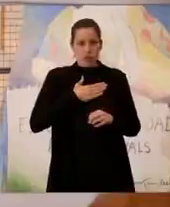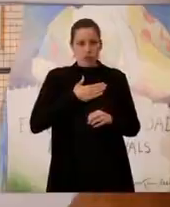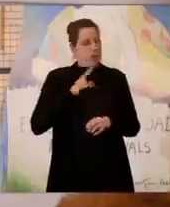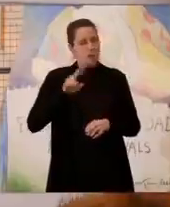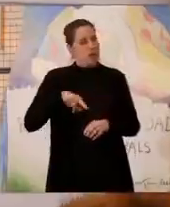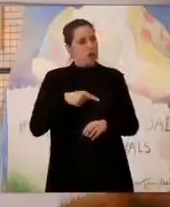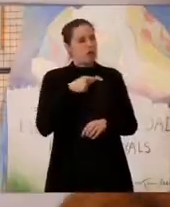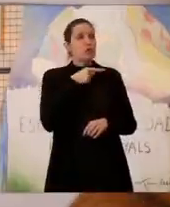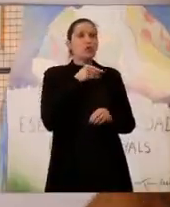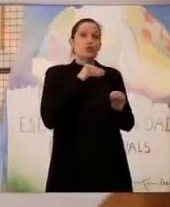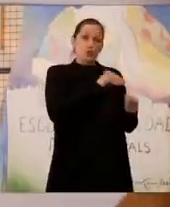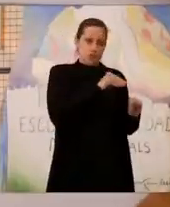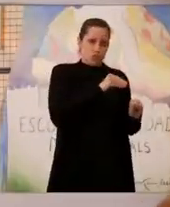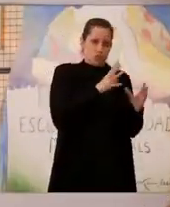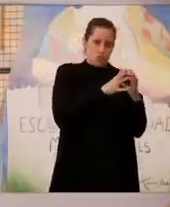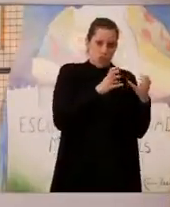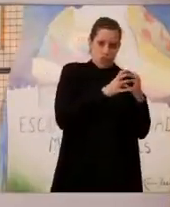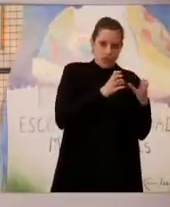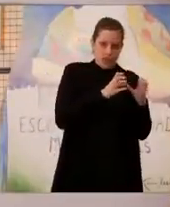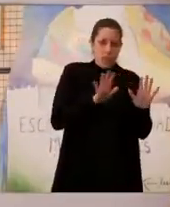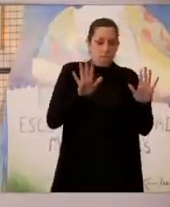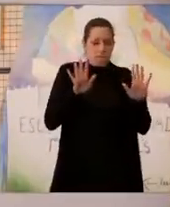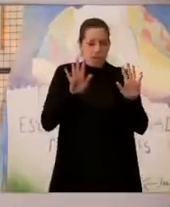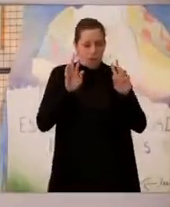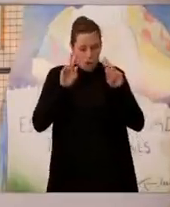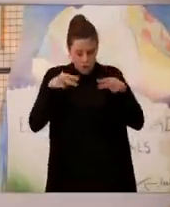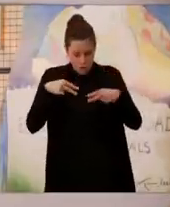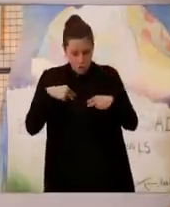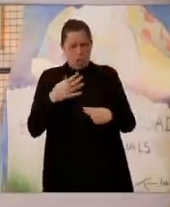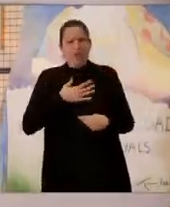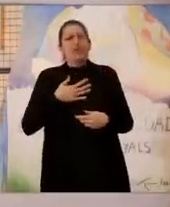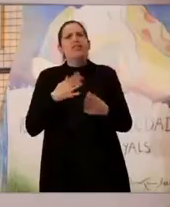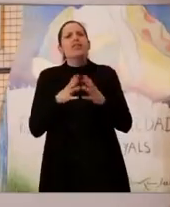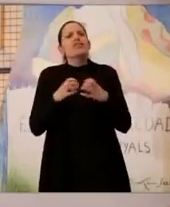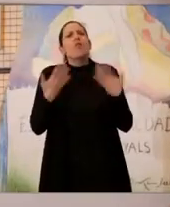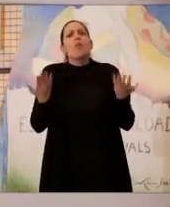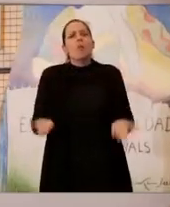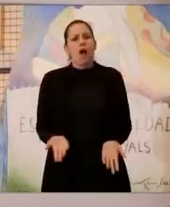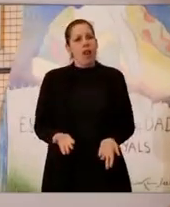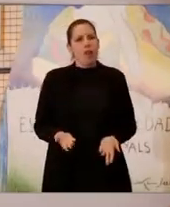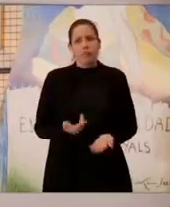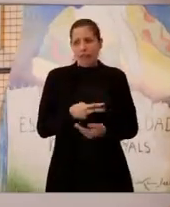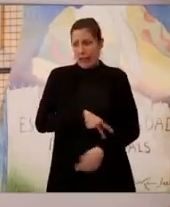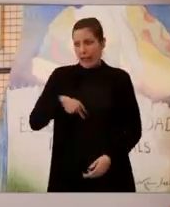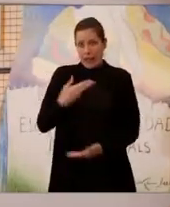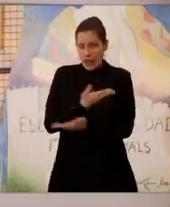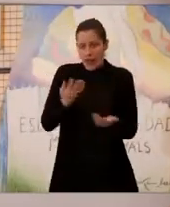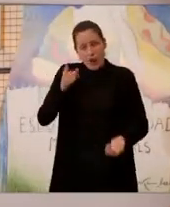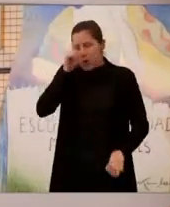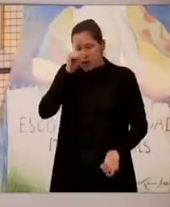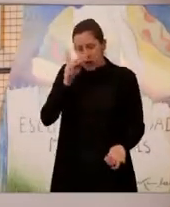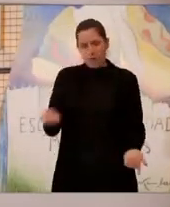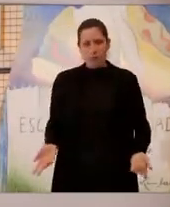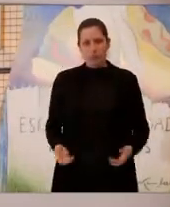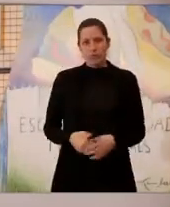con lo cual no sabemos Cuál es nuestro deseo en general no sabemos Cuál es nuestro deseo y por